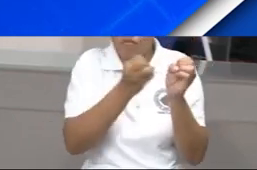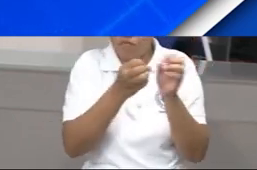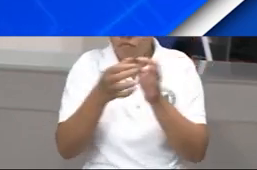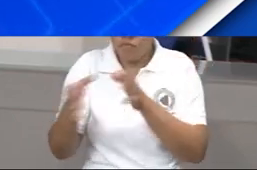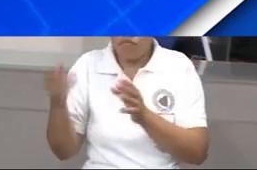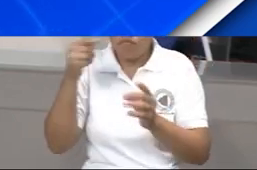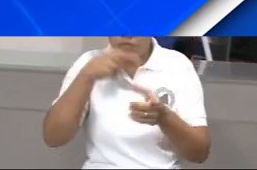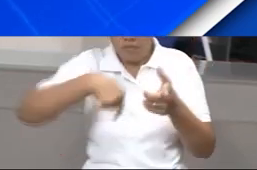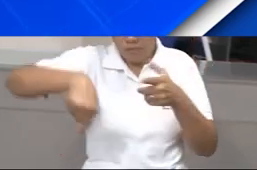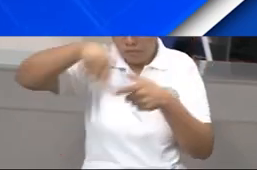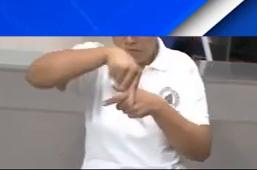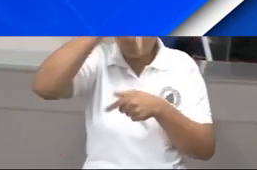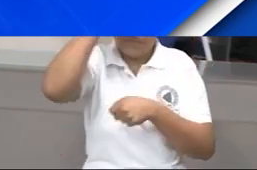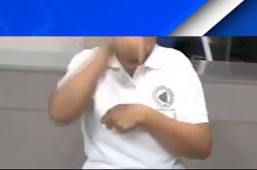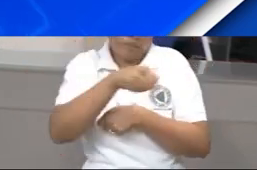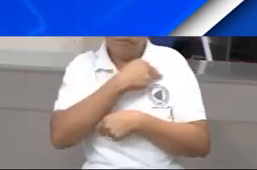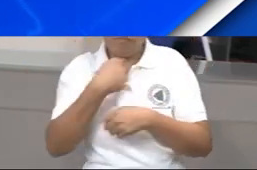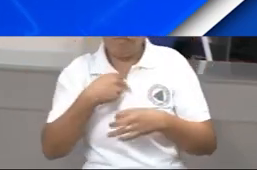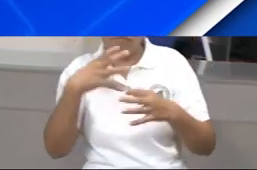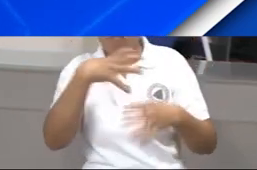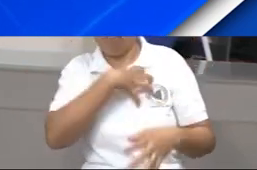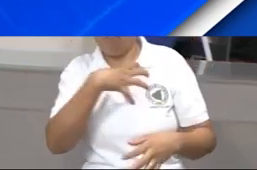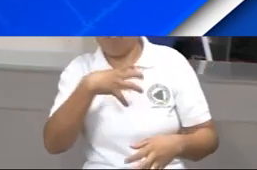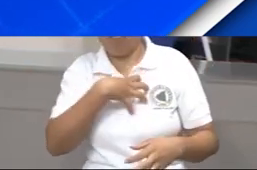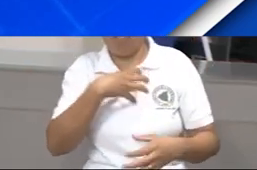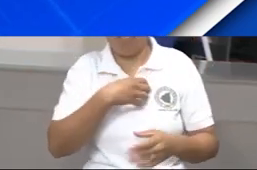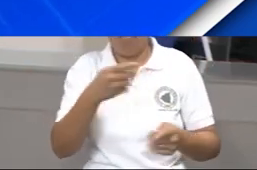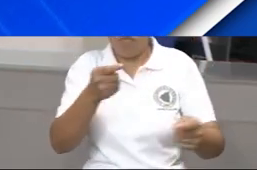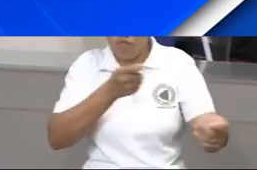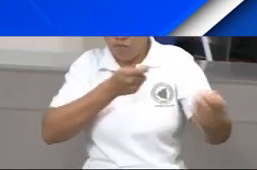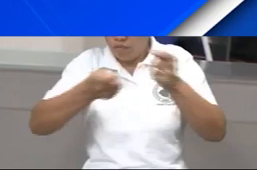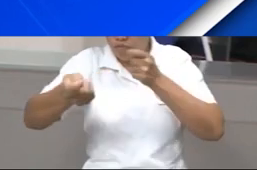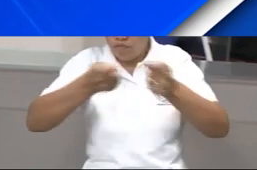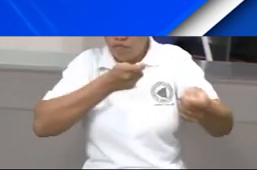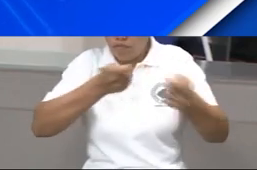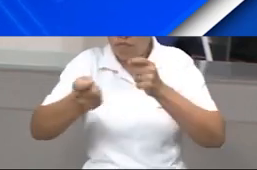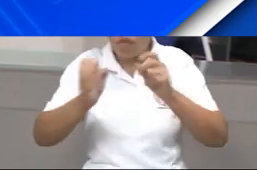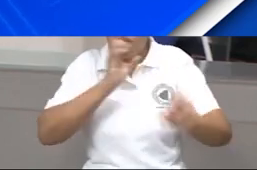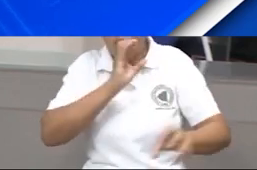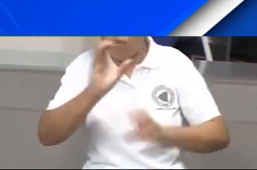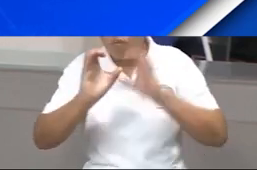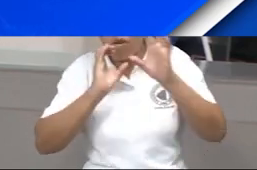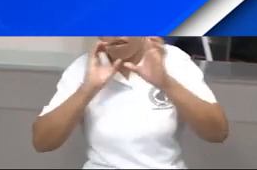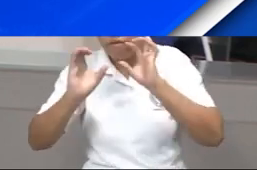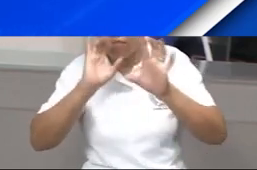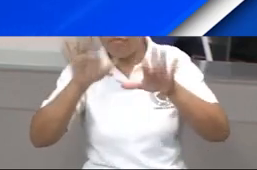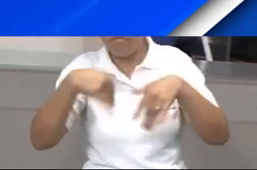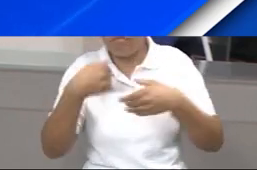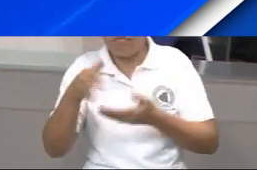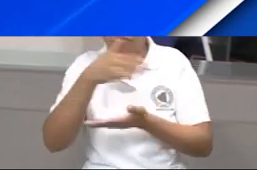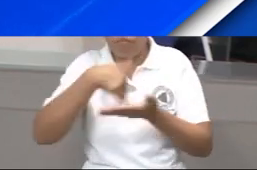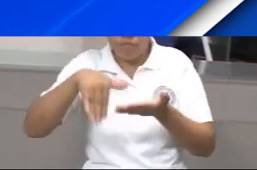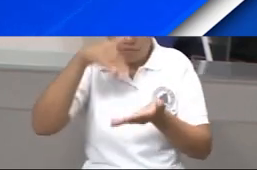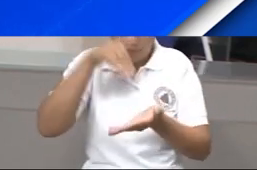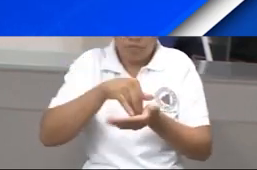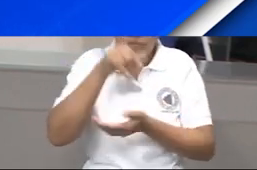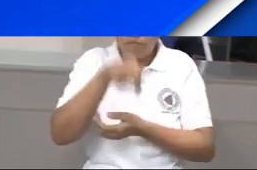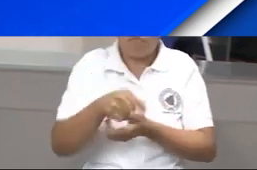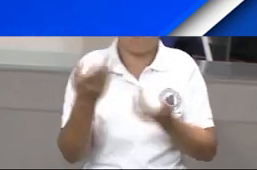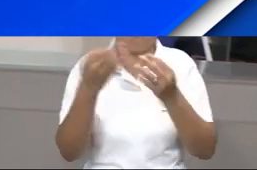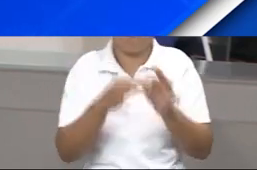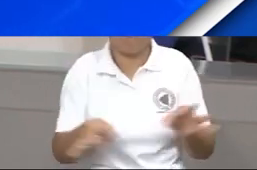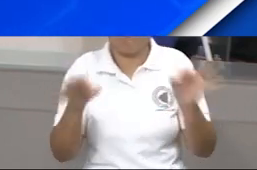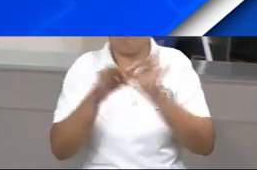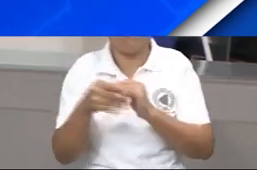organización interna y atribuciones propias de un regulador sectorial de telecomunicaciones descentralizado,